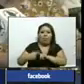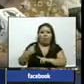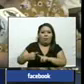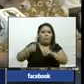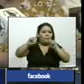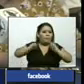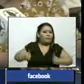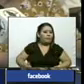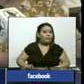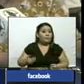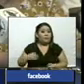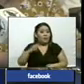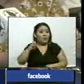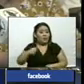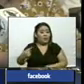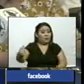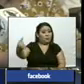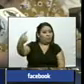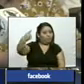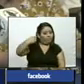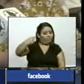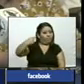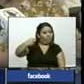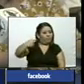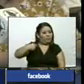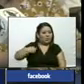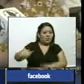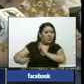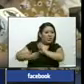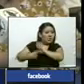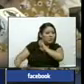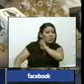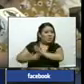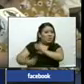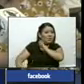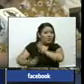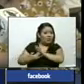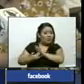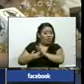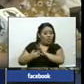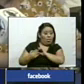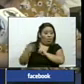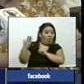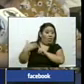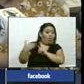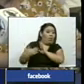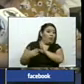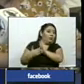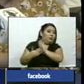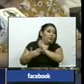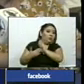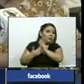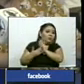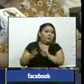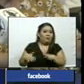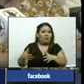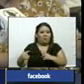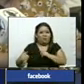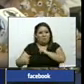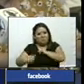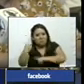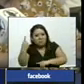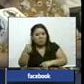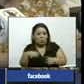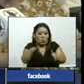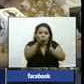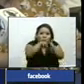las estrategias represivas incluimos hostigamiento, asedio, intimidación, ataque a las tumbas